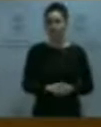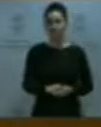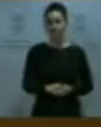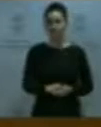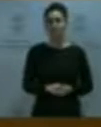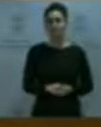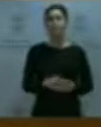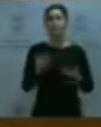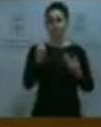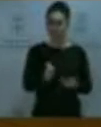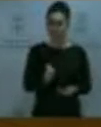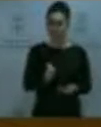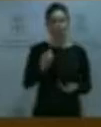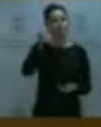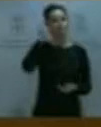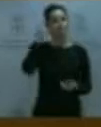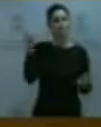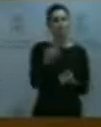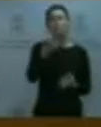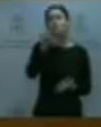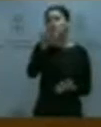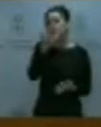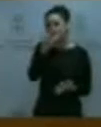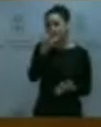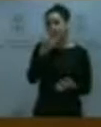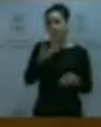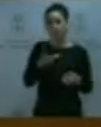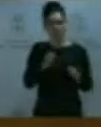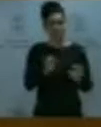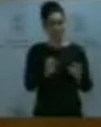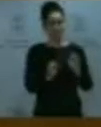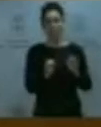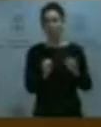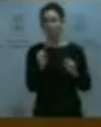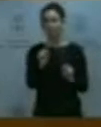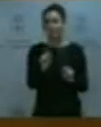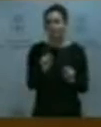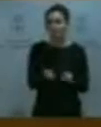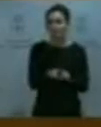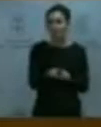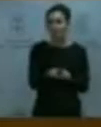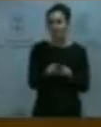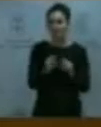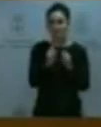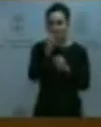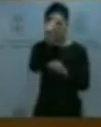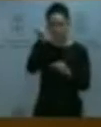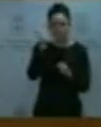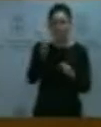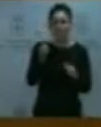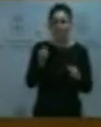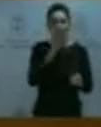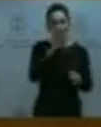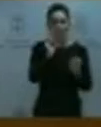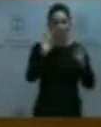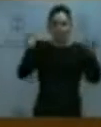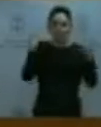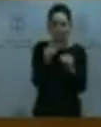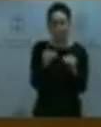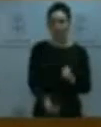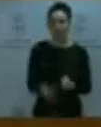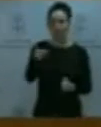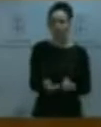conocer. Dejar por un momento los teletipos, coño, y estar atendiendo a lo importante, que